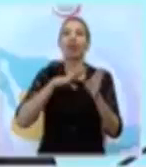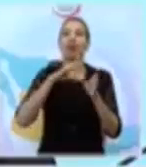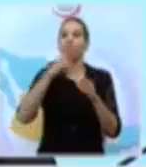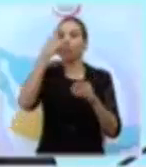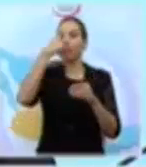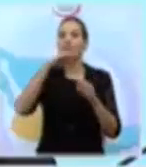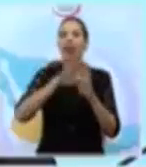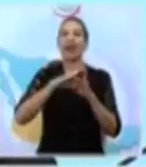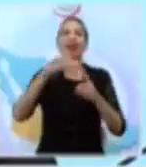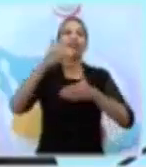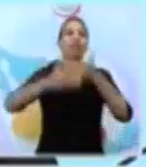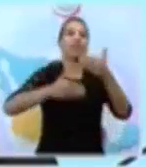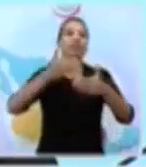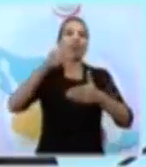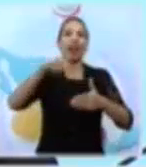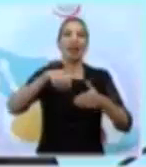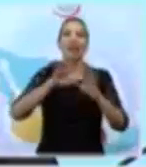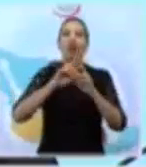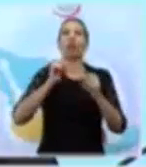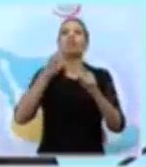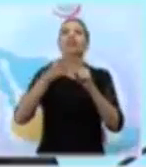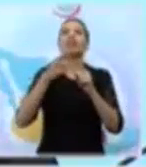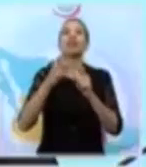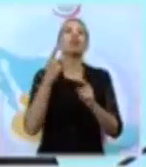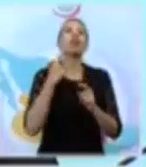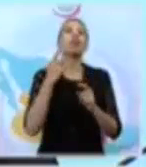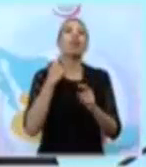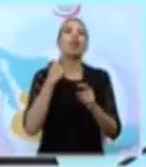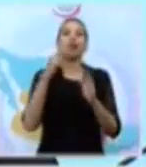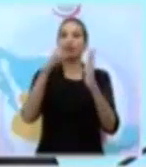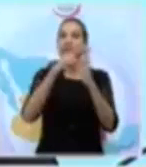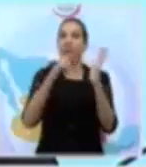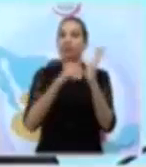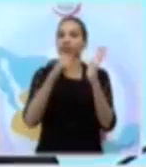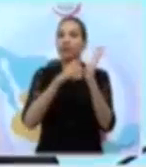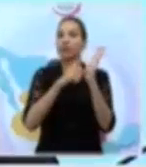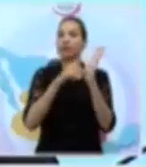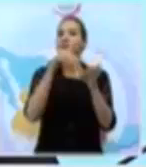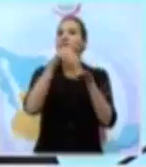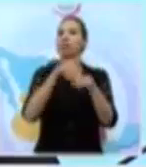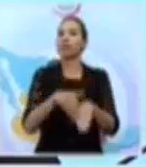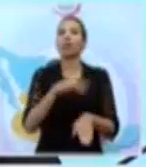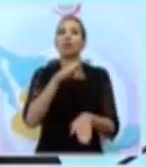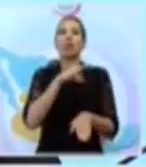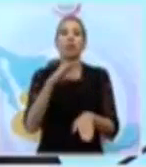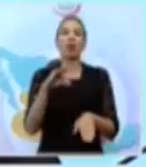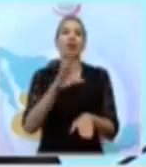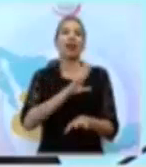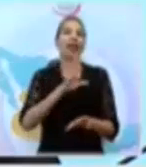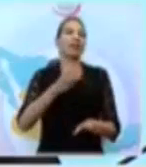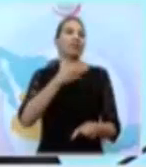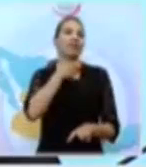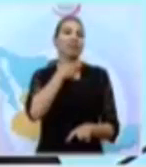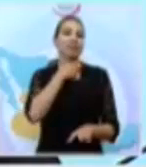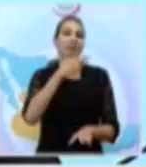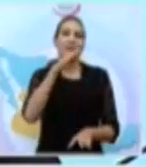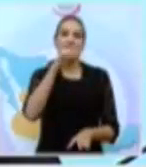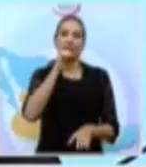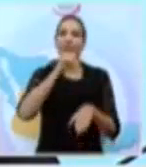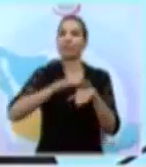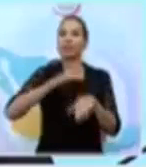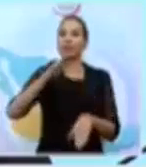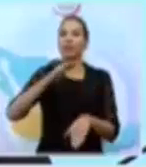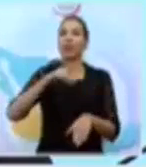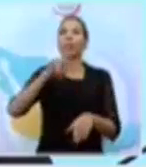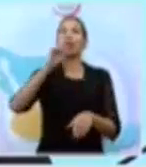procedimientos parlamentarios bajo nuestro reglamento pudieran estar agotados.